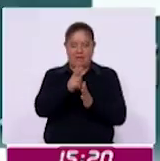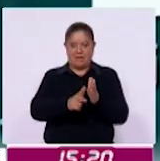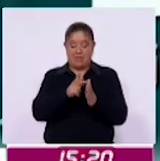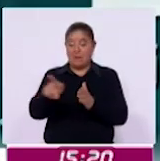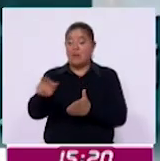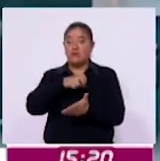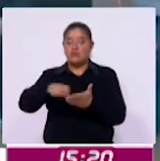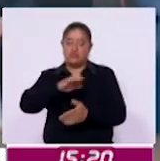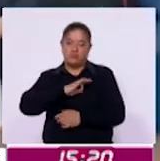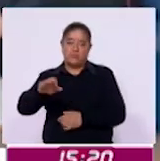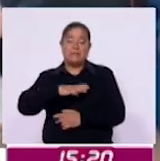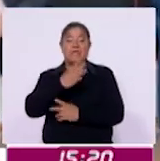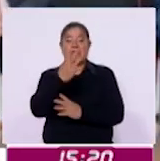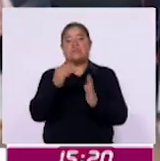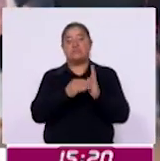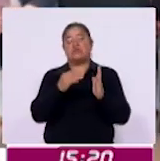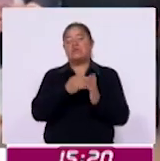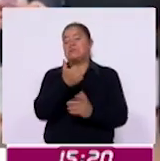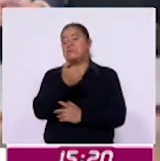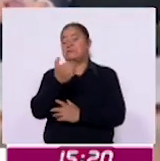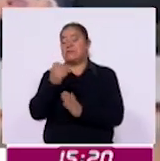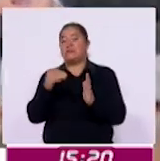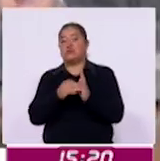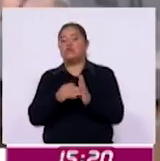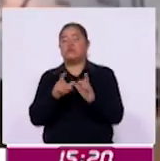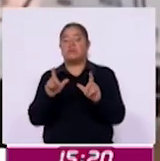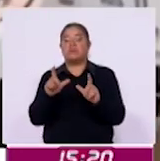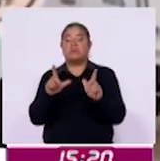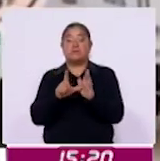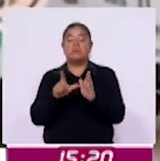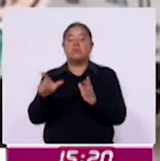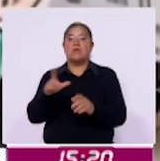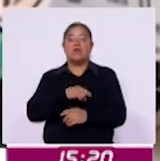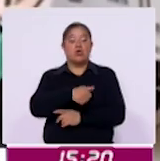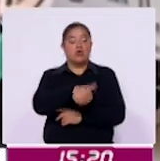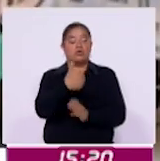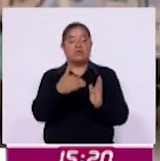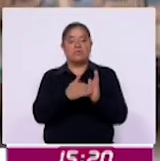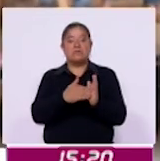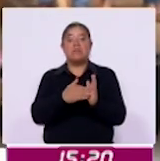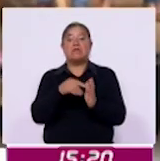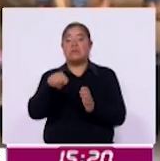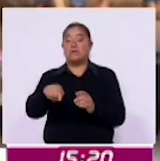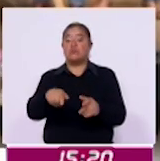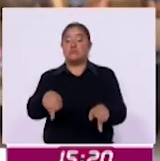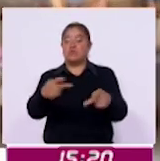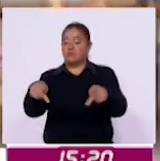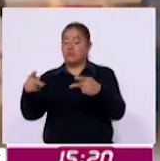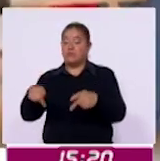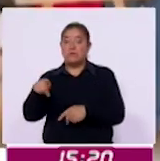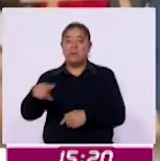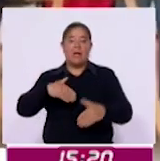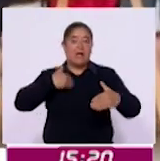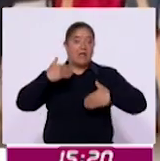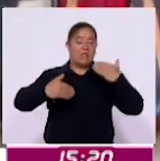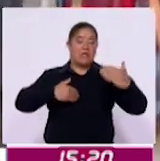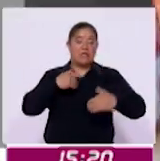los 3.600.000 cachitos en todo el país, a través de los 11.000 puntos de venta y en